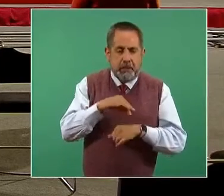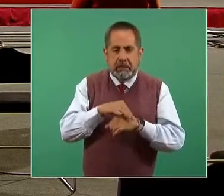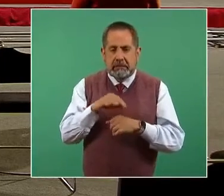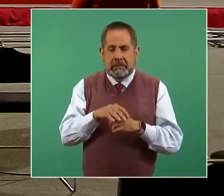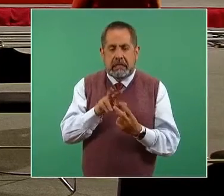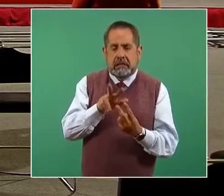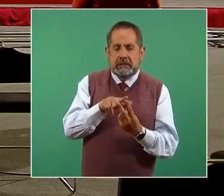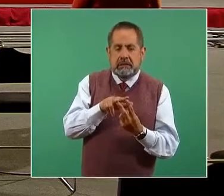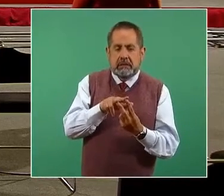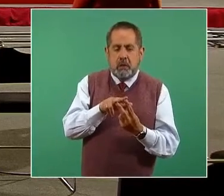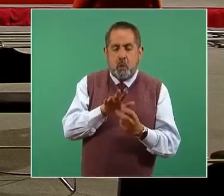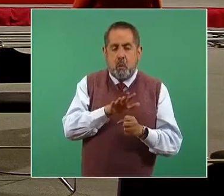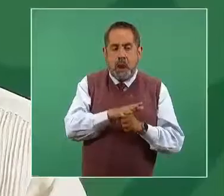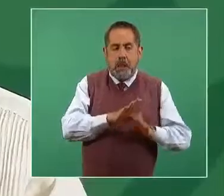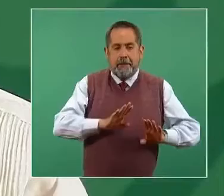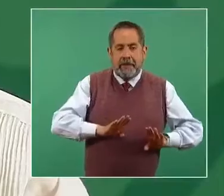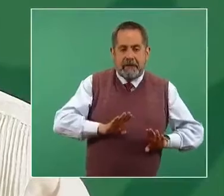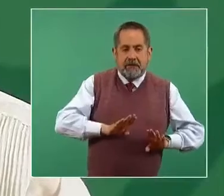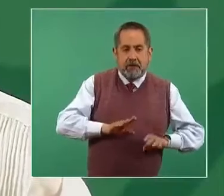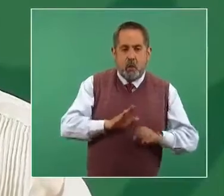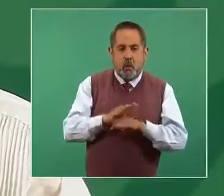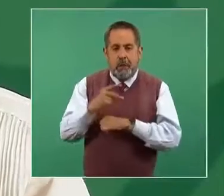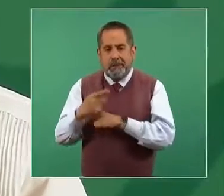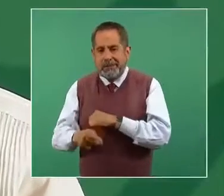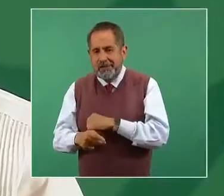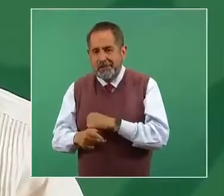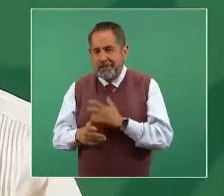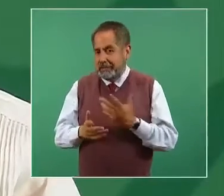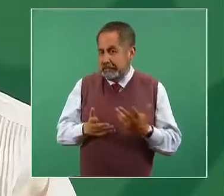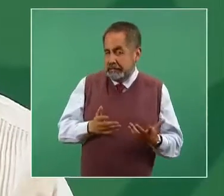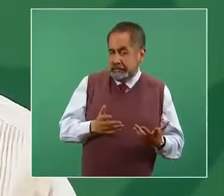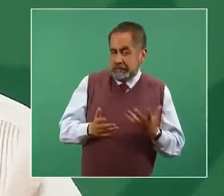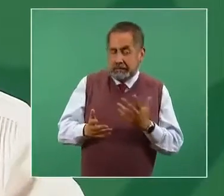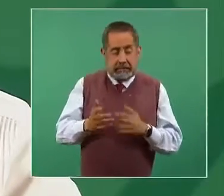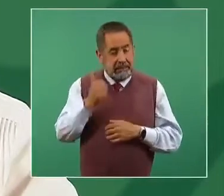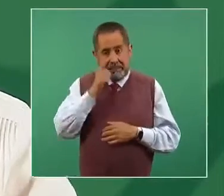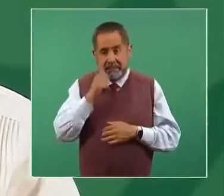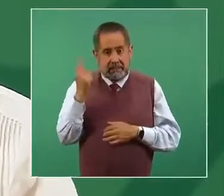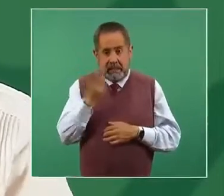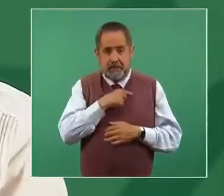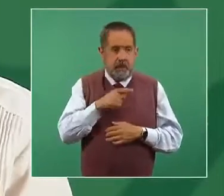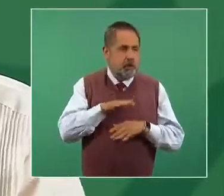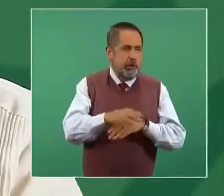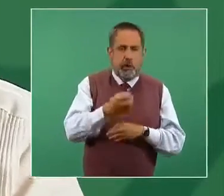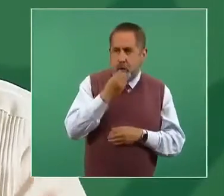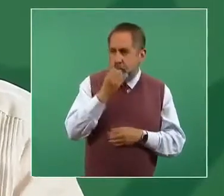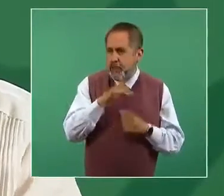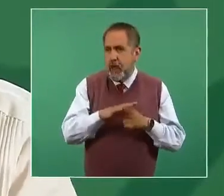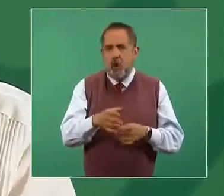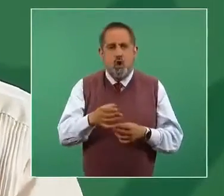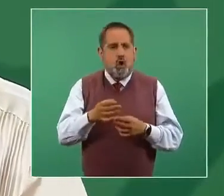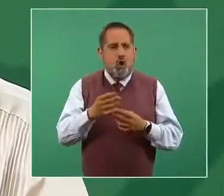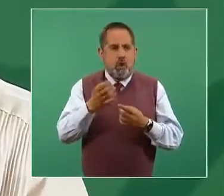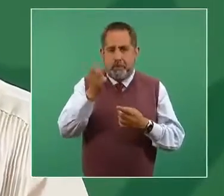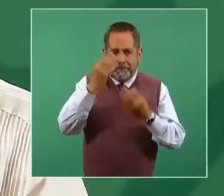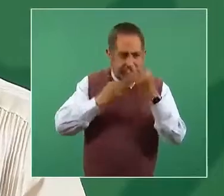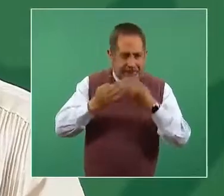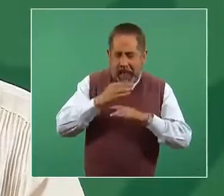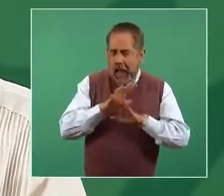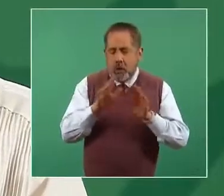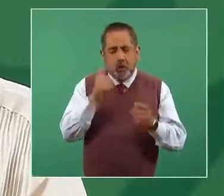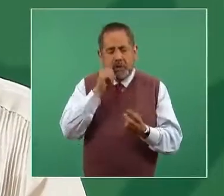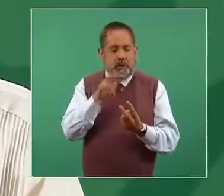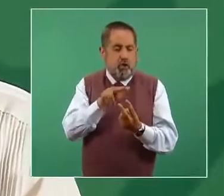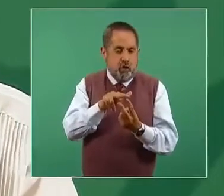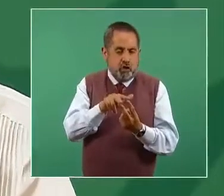este enfoque riesgo-beneficio. Cualquier intervención de salud o incluso alimentaria, cualquier experiencia de vida puede